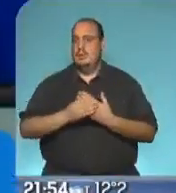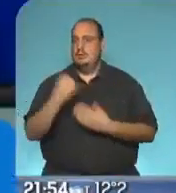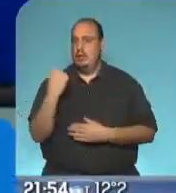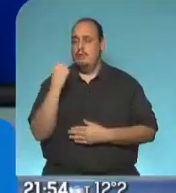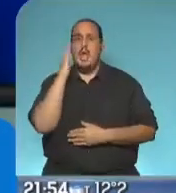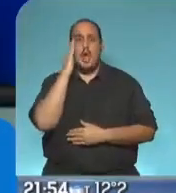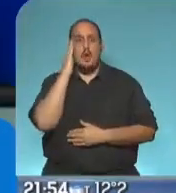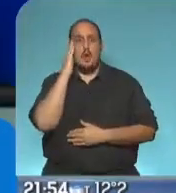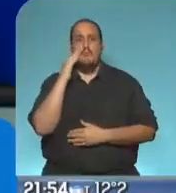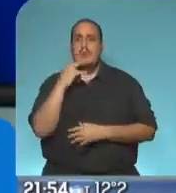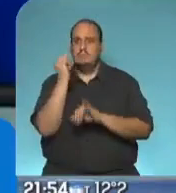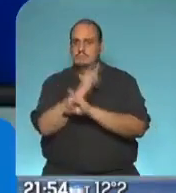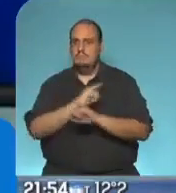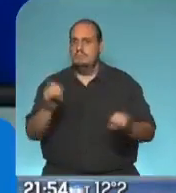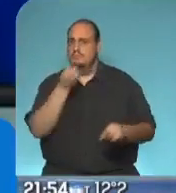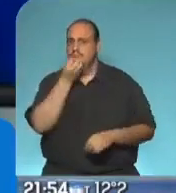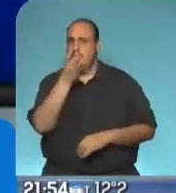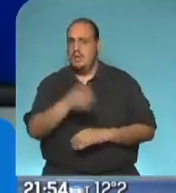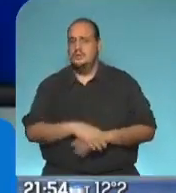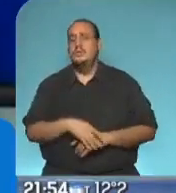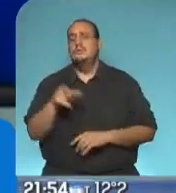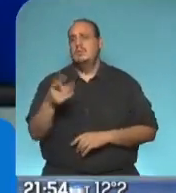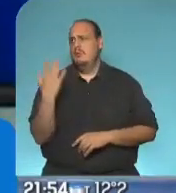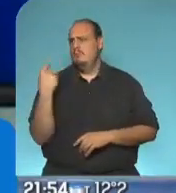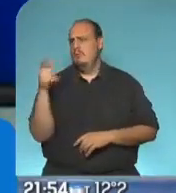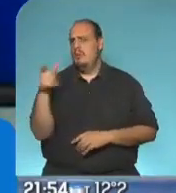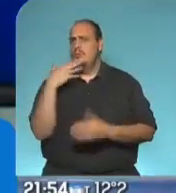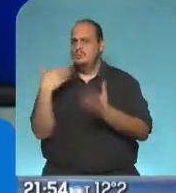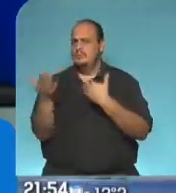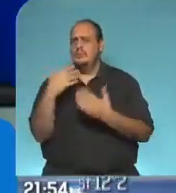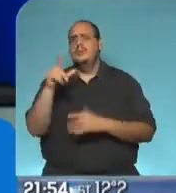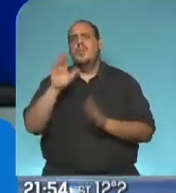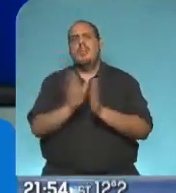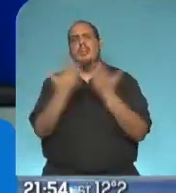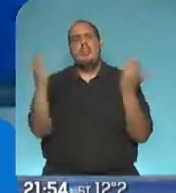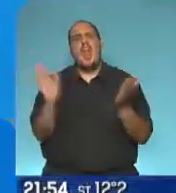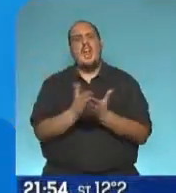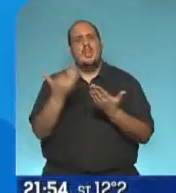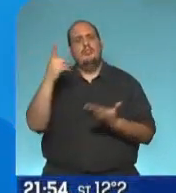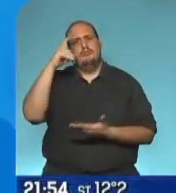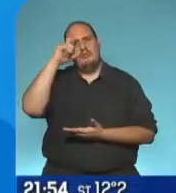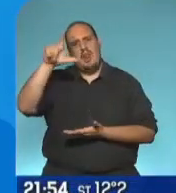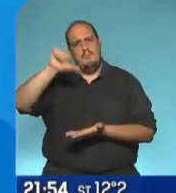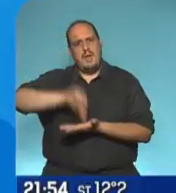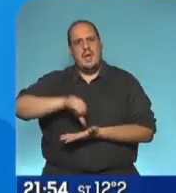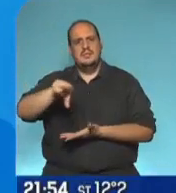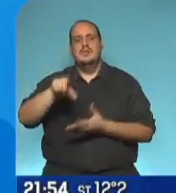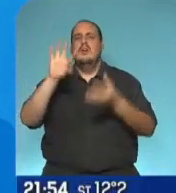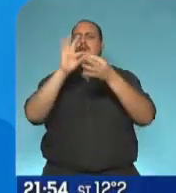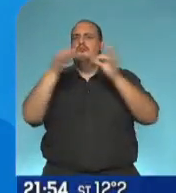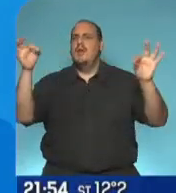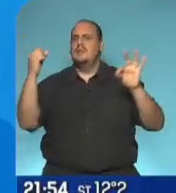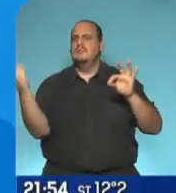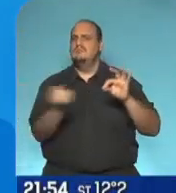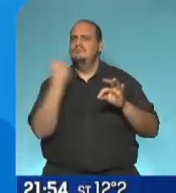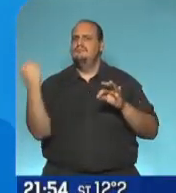exactamente, Gabriela, porque Martín Guzmán volvió a dar una entrevista, esta vez para el diario El País, y nosotros te recopilamos las frases más importantes que dijo a una semana de